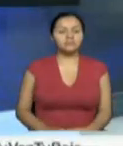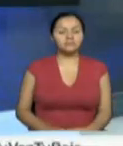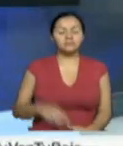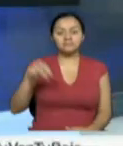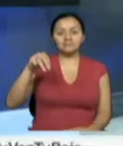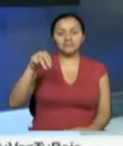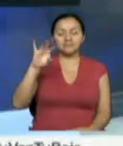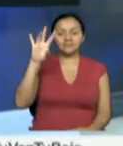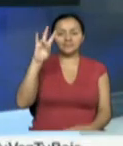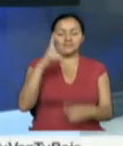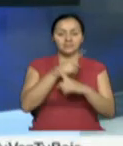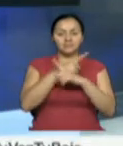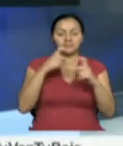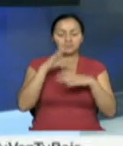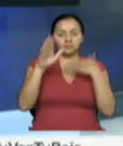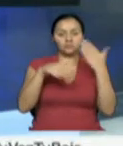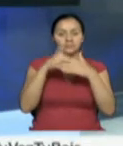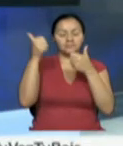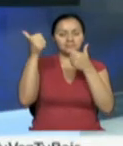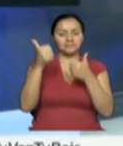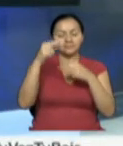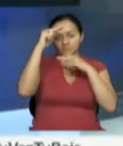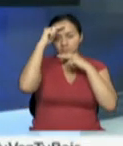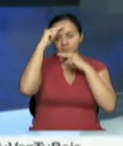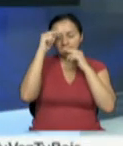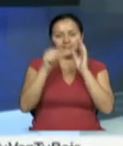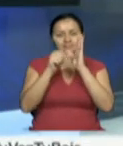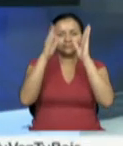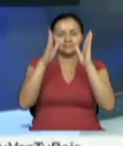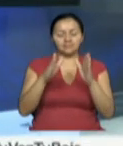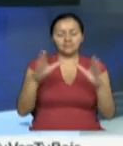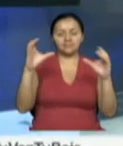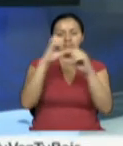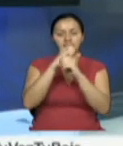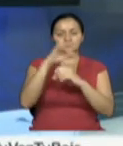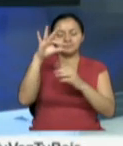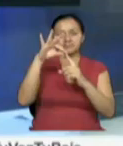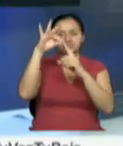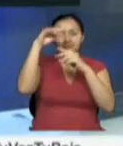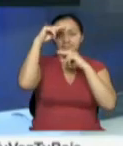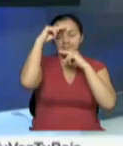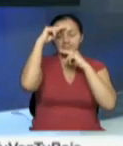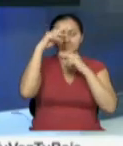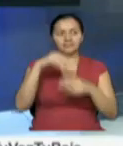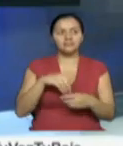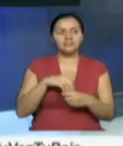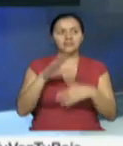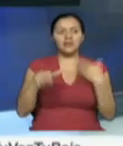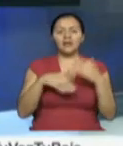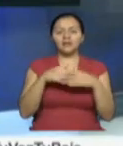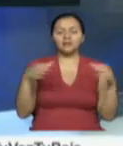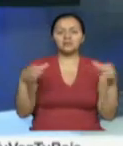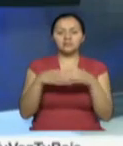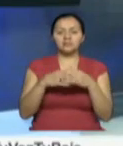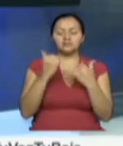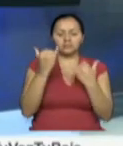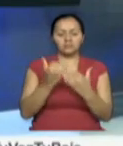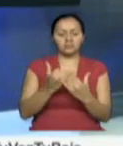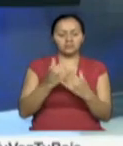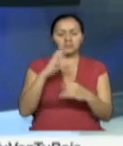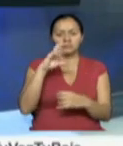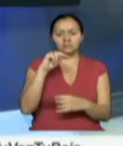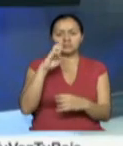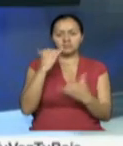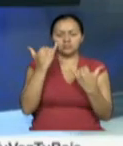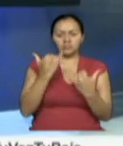Martes 7 de marzo, bienvenidos a su noticiero ciudadano Emisión Estelar. Empecemos con la información. El Consejo Nacional Electoral, mediante un